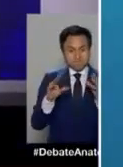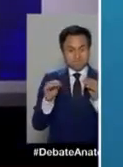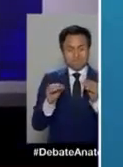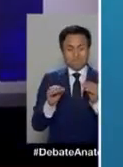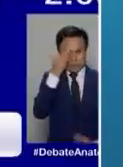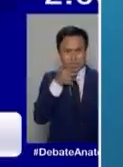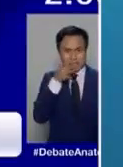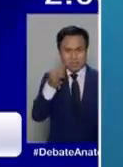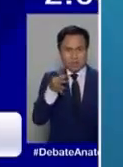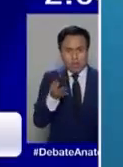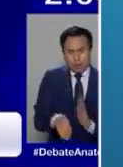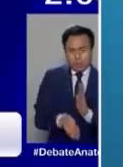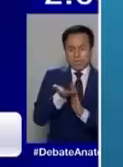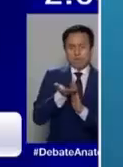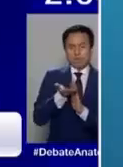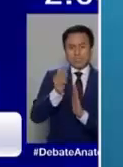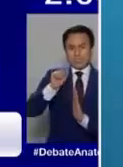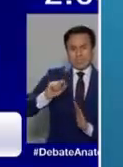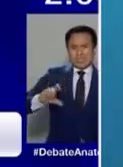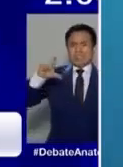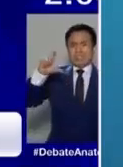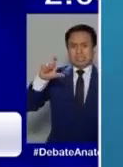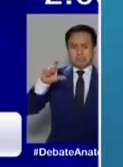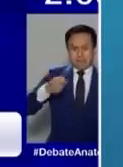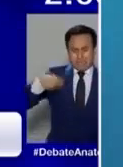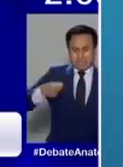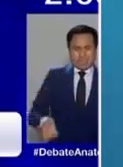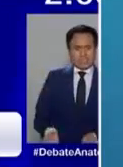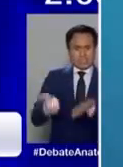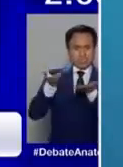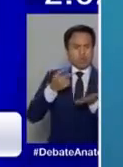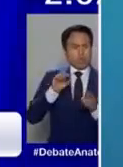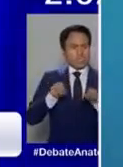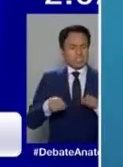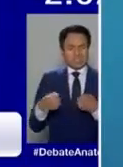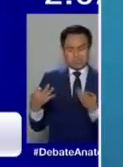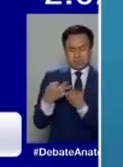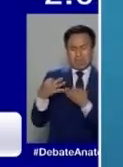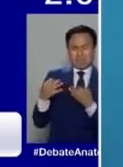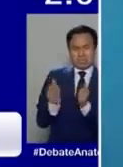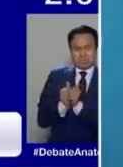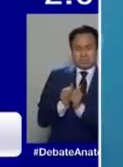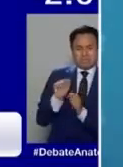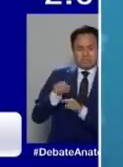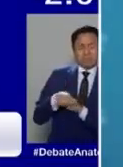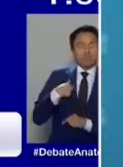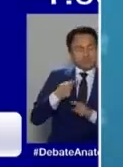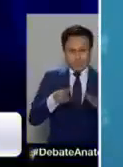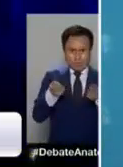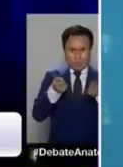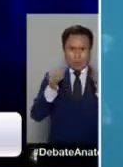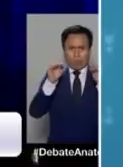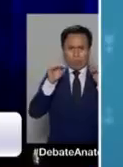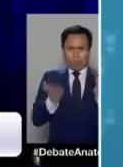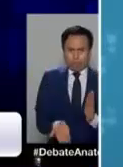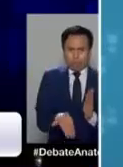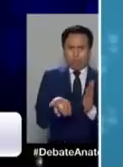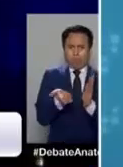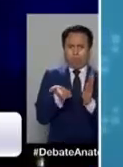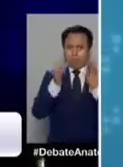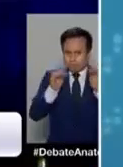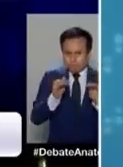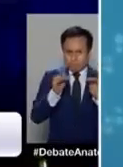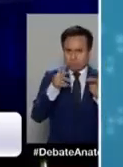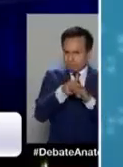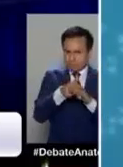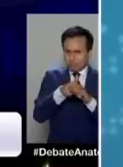ido haciendo es abriendo, ¿no es cierto?, una alianza política donde él ha señalado como punto central